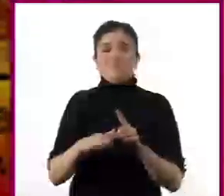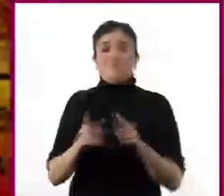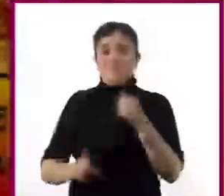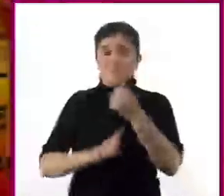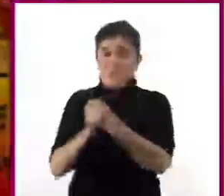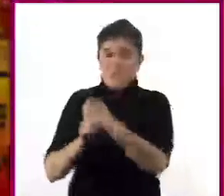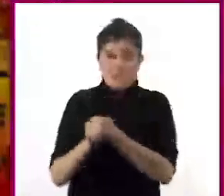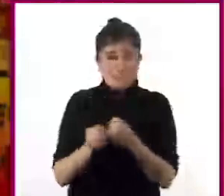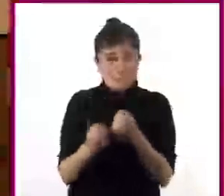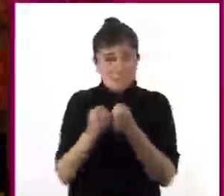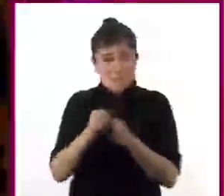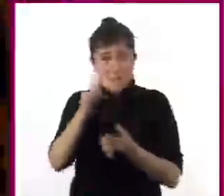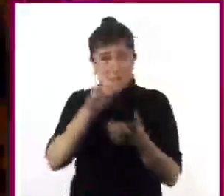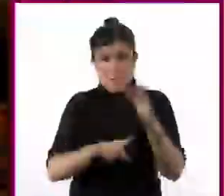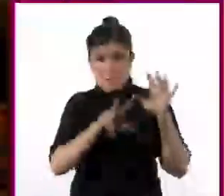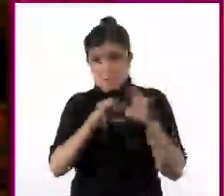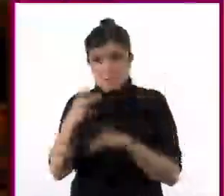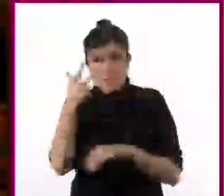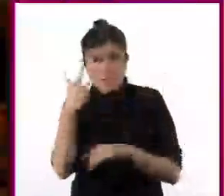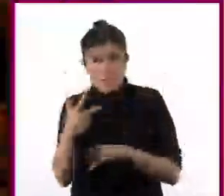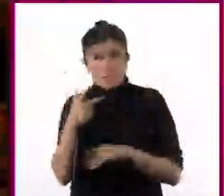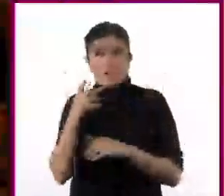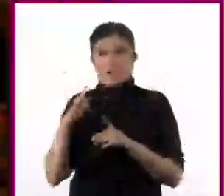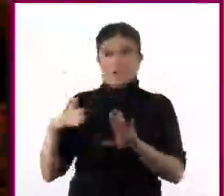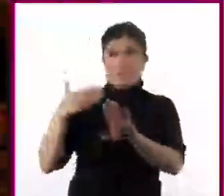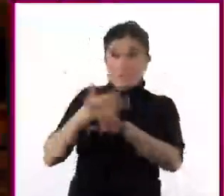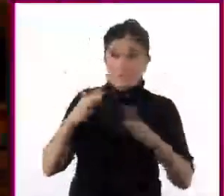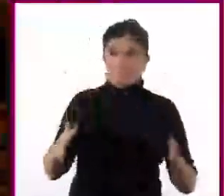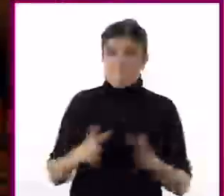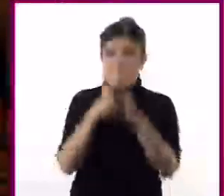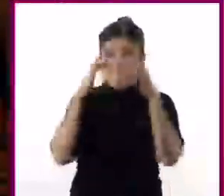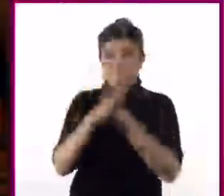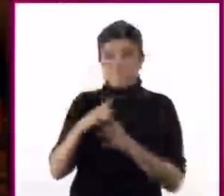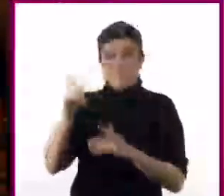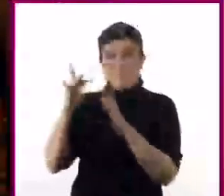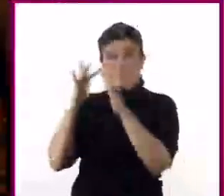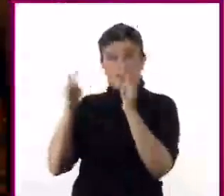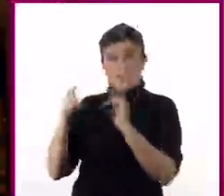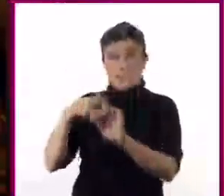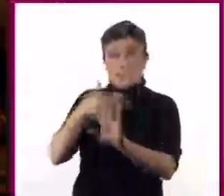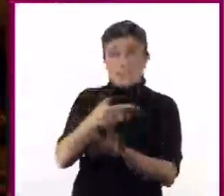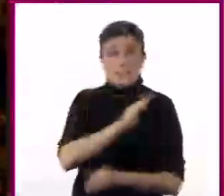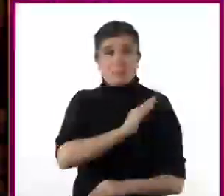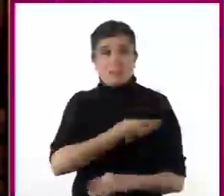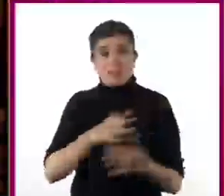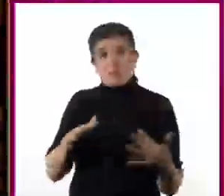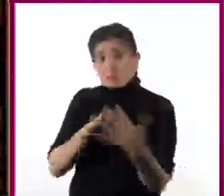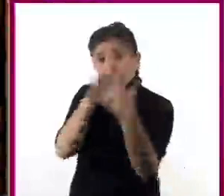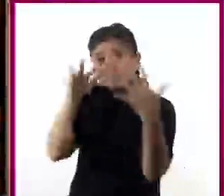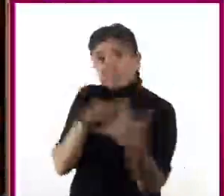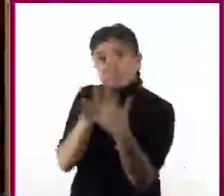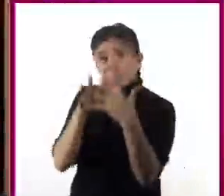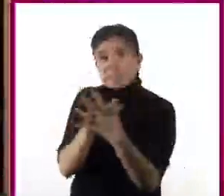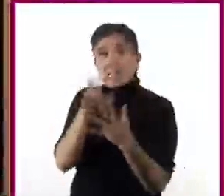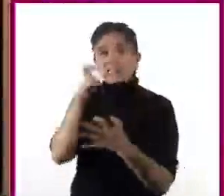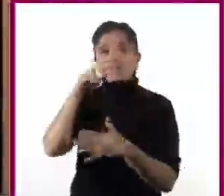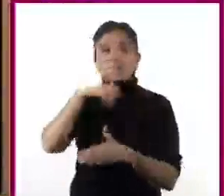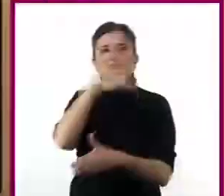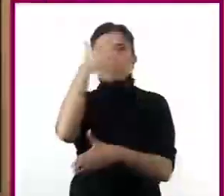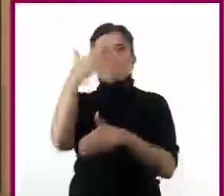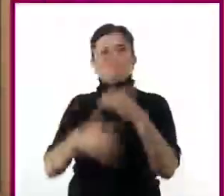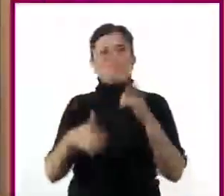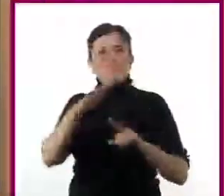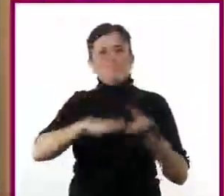En 1808, tras la invasión francesa a España, se sucedieron diversos hechos que marcaron la decadencia del